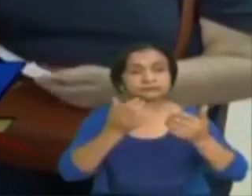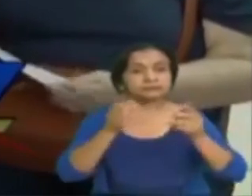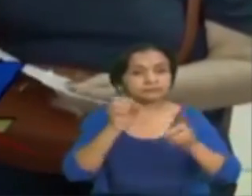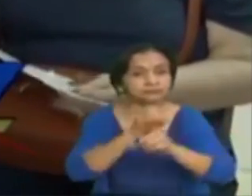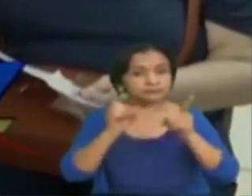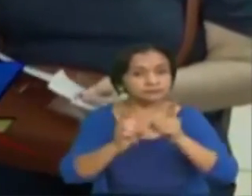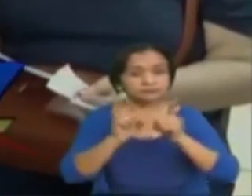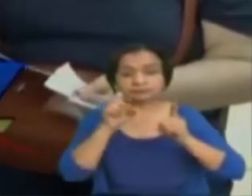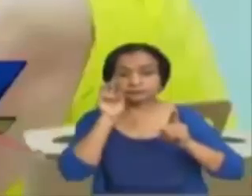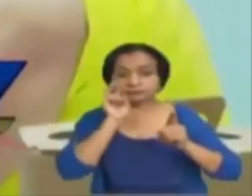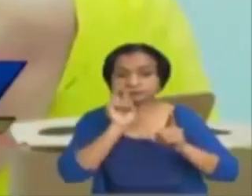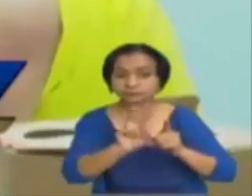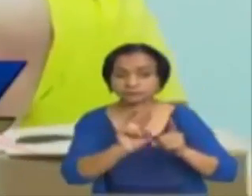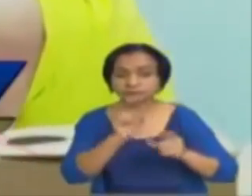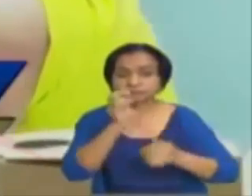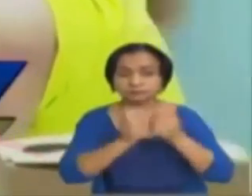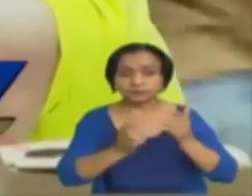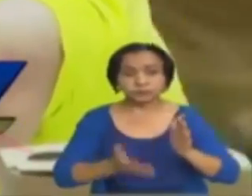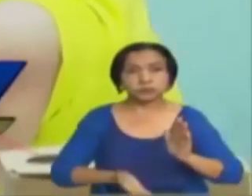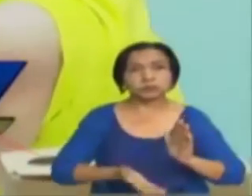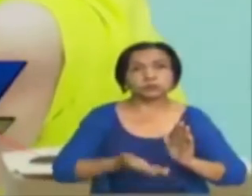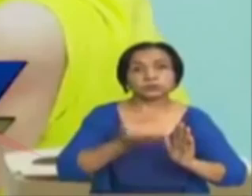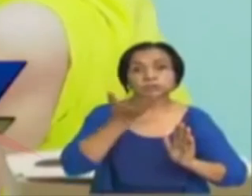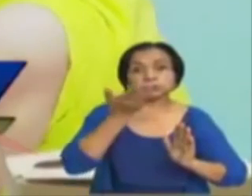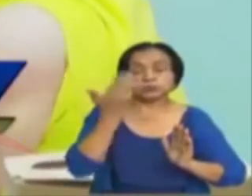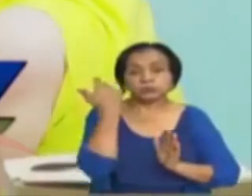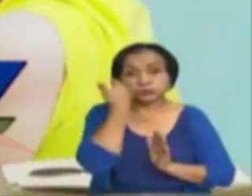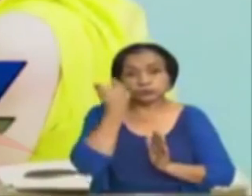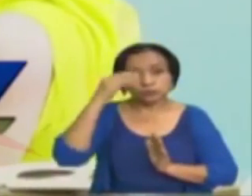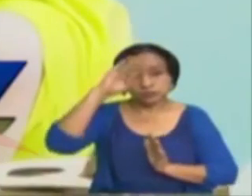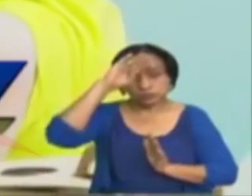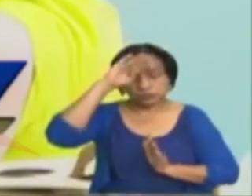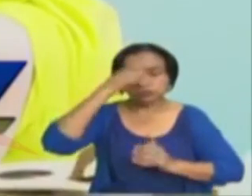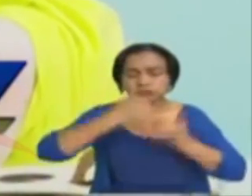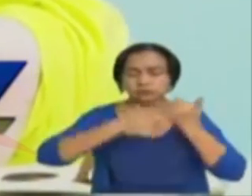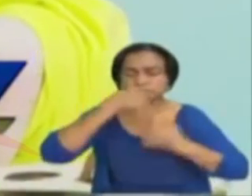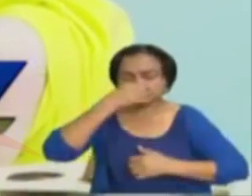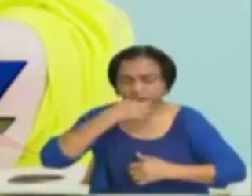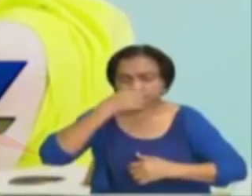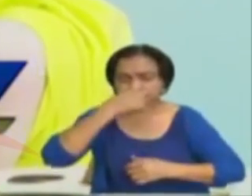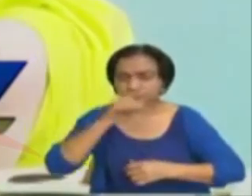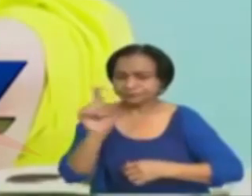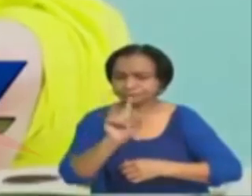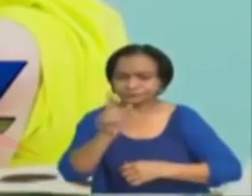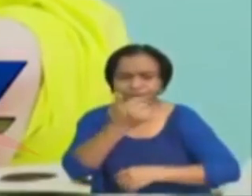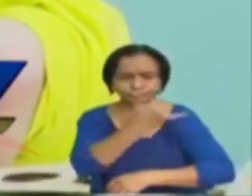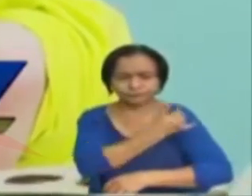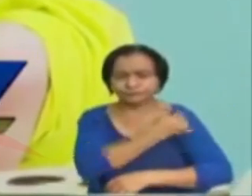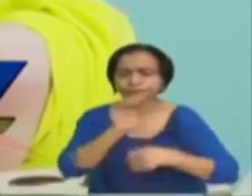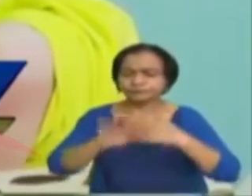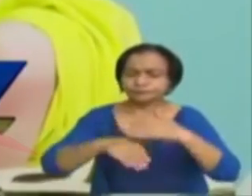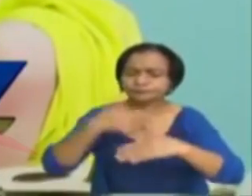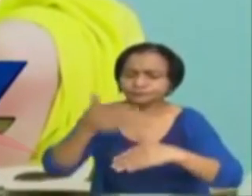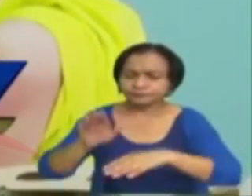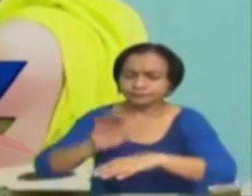vacunadas contra la COVID, sin contabilizar el personal de salud médico que ya recibió la primera dosis. Se espera que este viernes